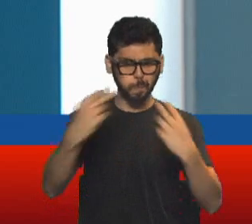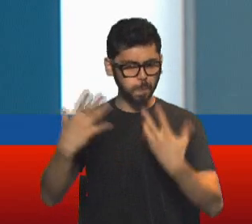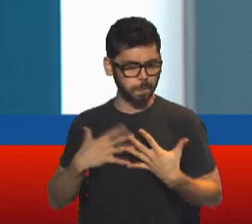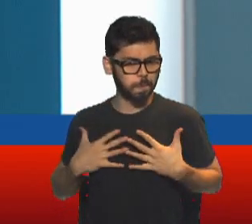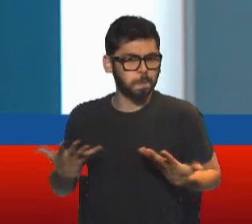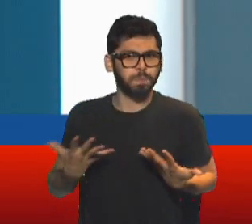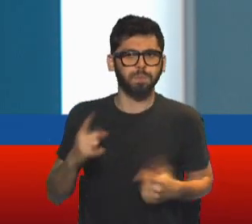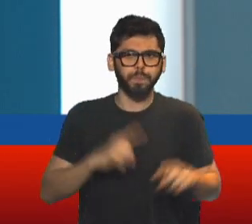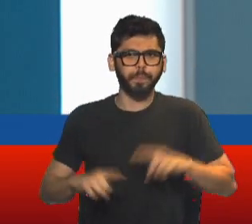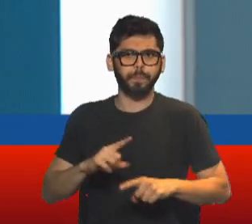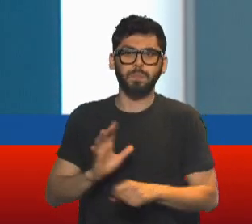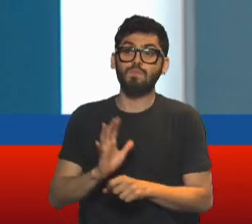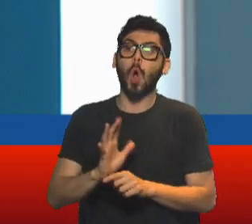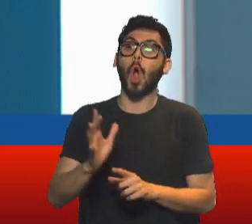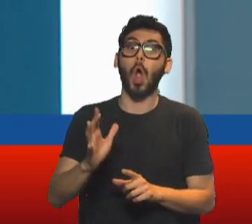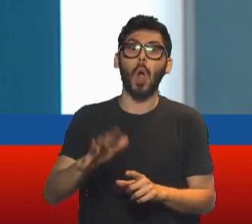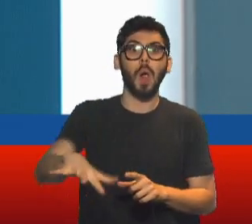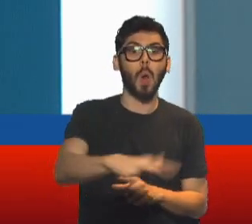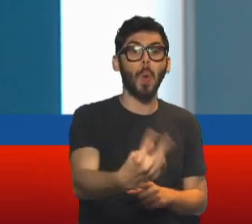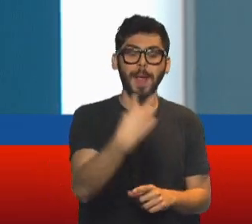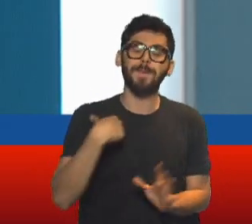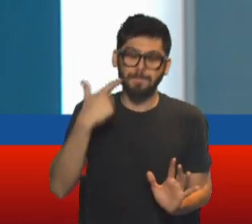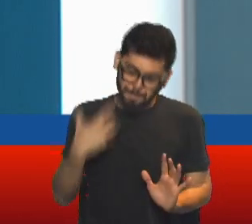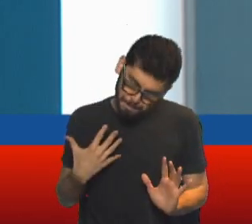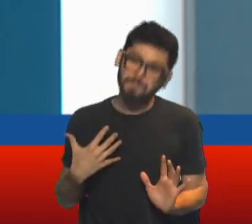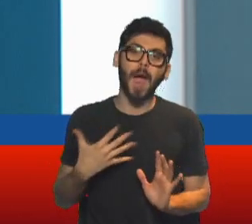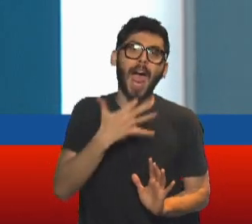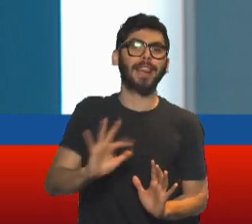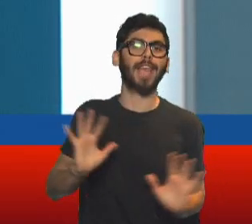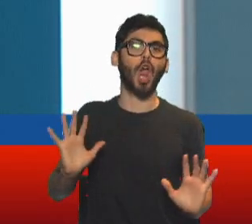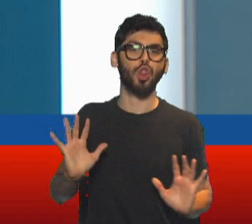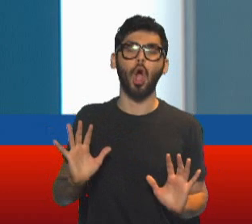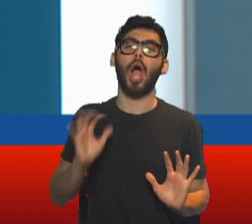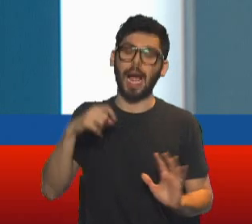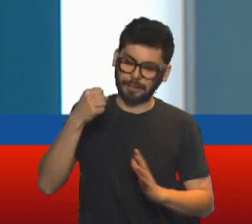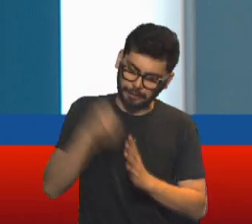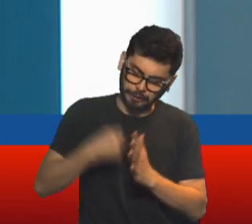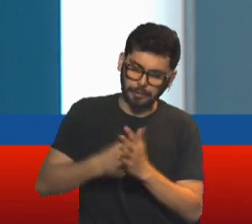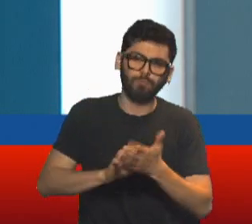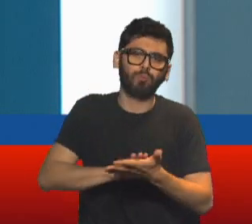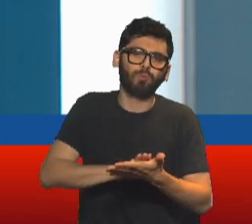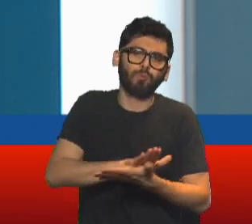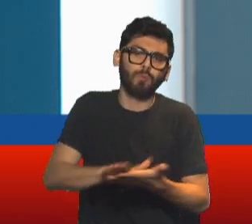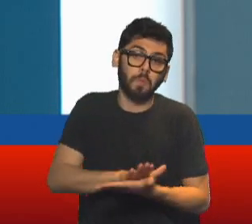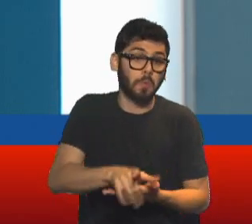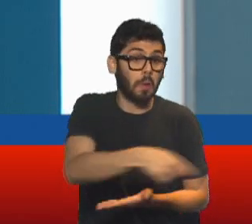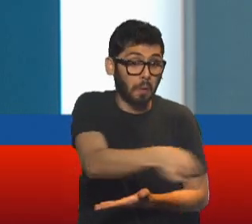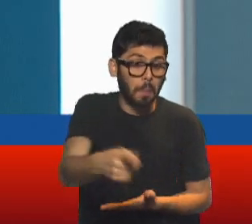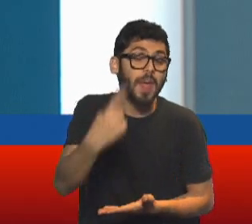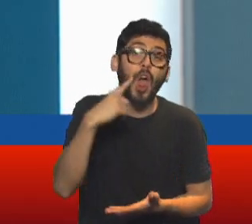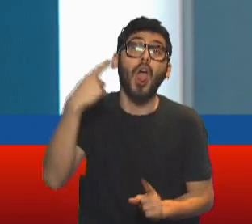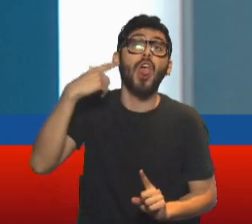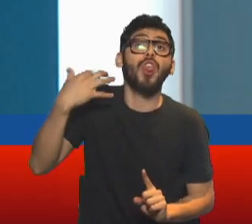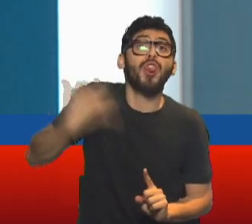el gobierno recibió el impacto y tomó el recaudo suficiente para remediar lo que la gente consideraba que